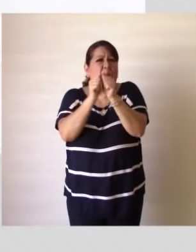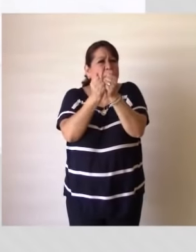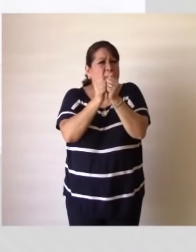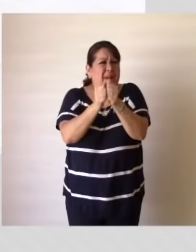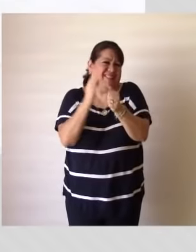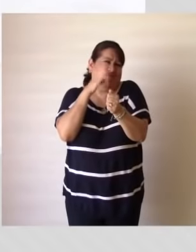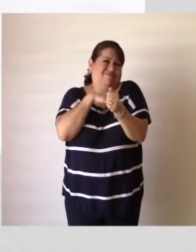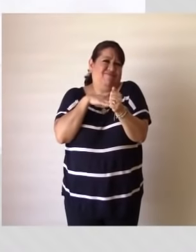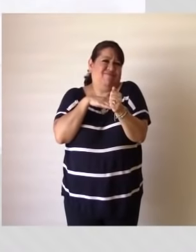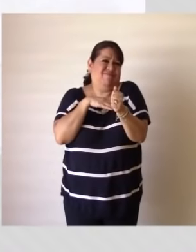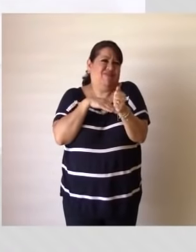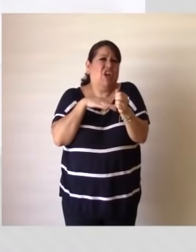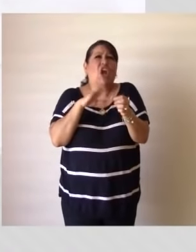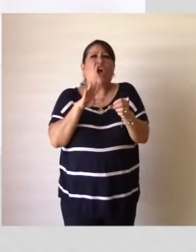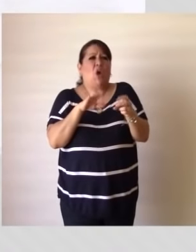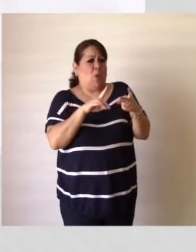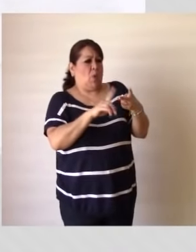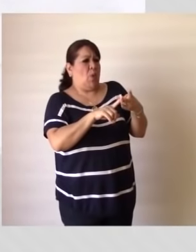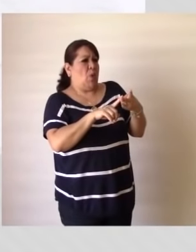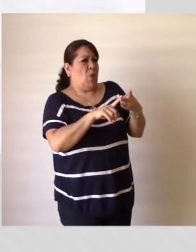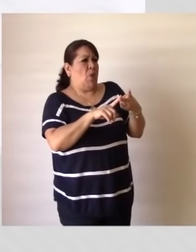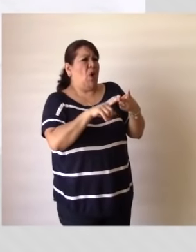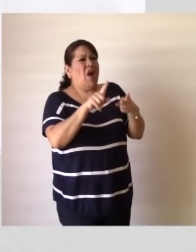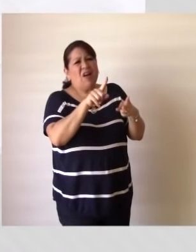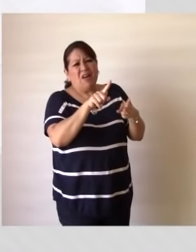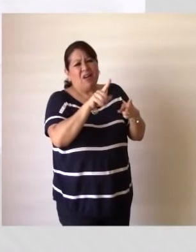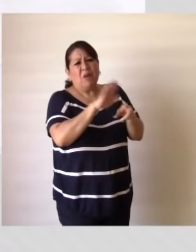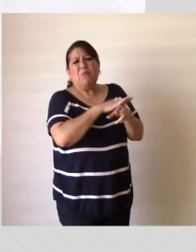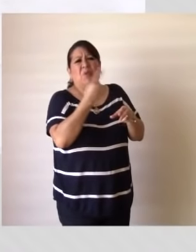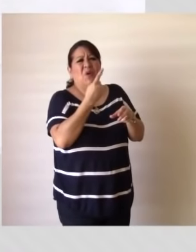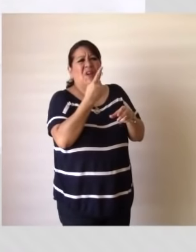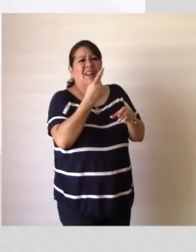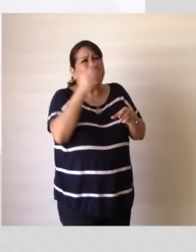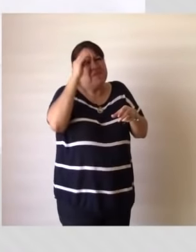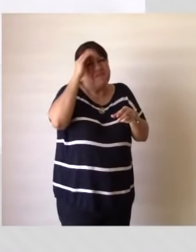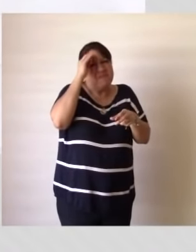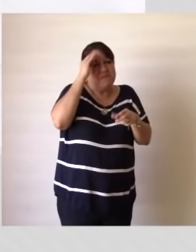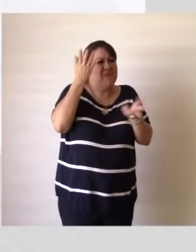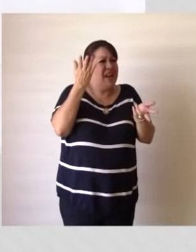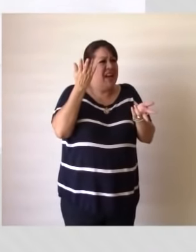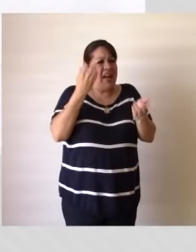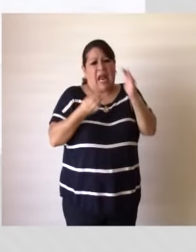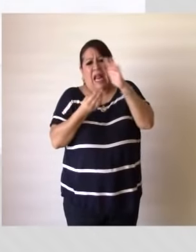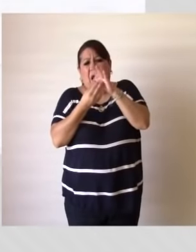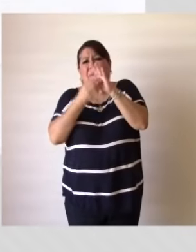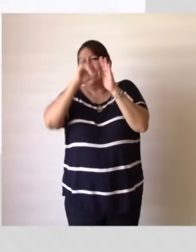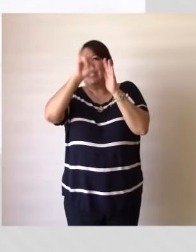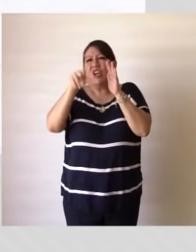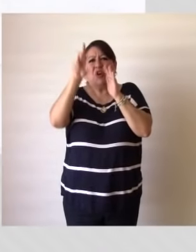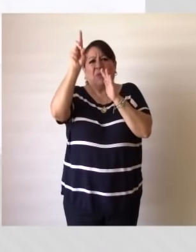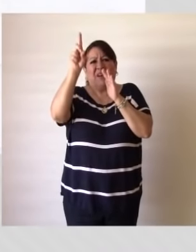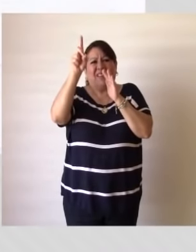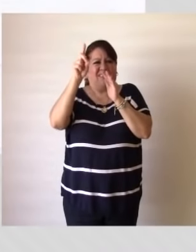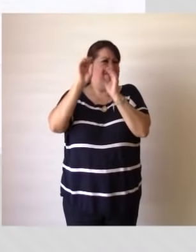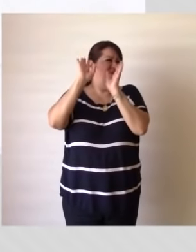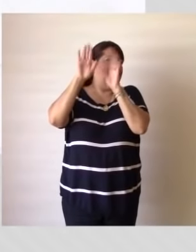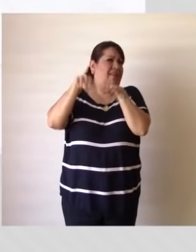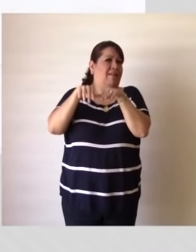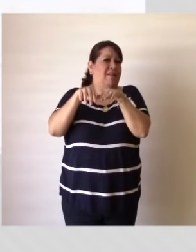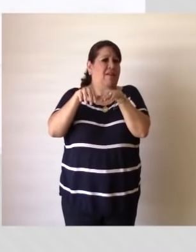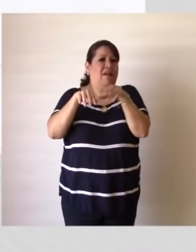mesa de jehová es despreciable y te en tercer lugar porque da entregas sacrificios